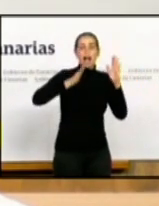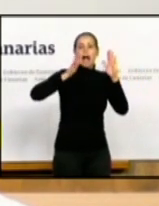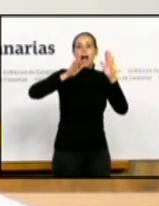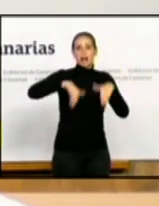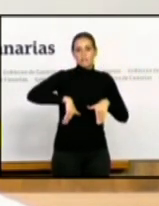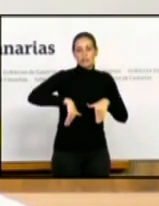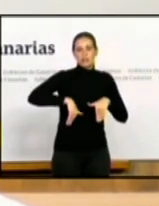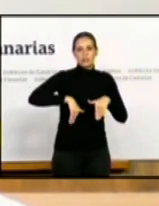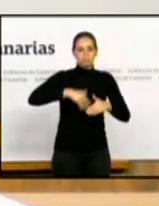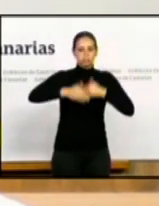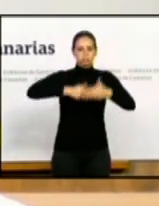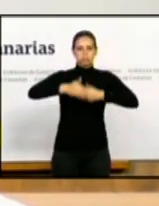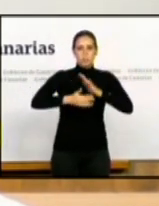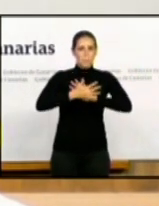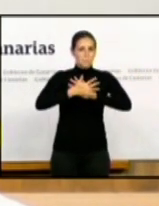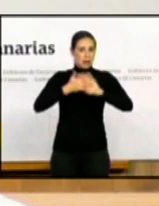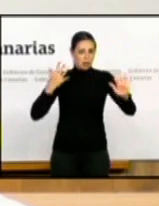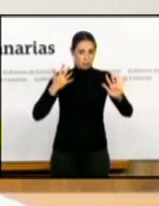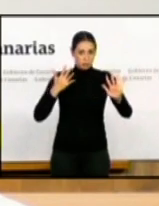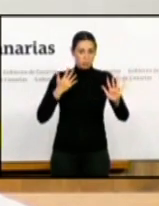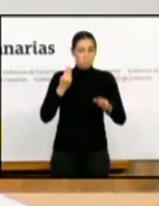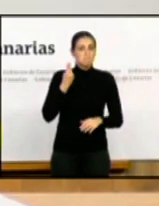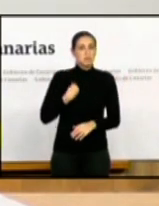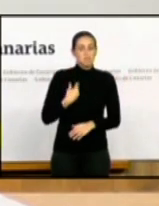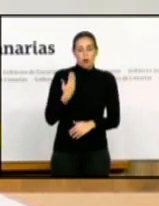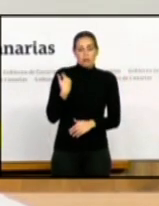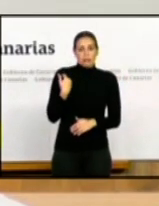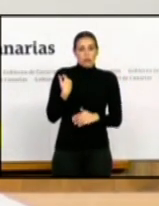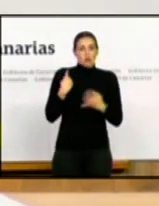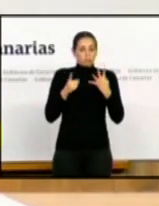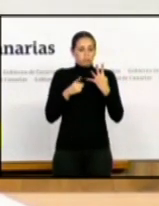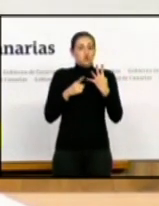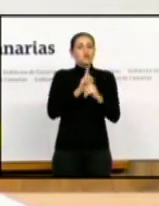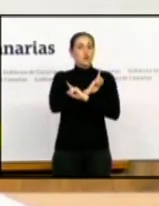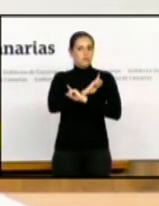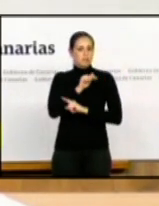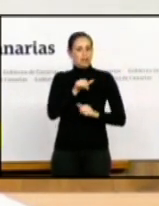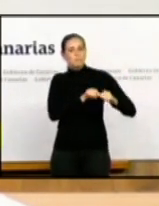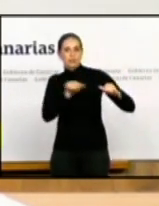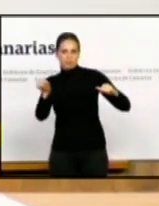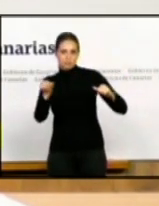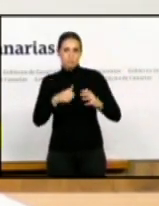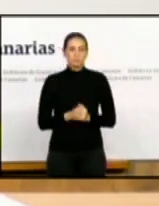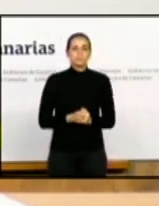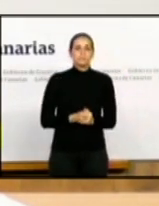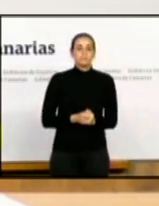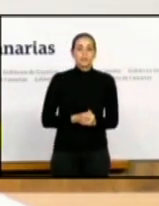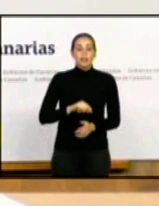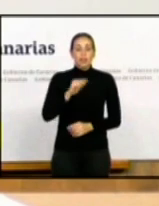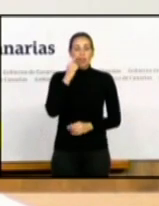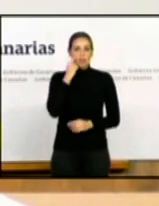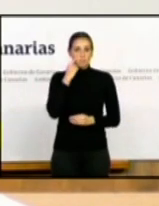importante aceleración desde finales del mes de noviembre. Si vamos a la incidencia